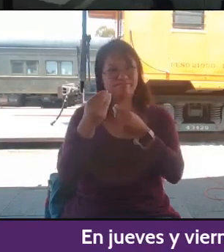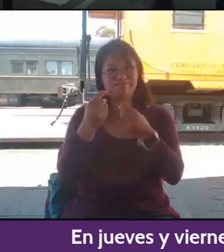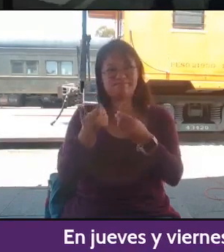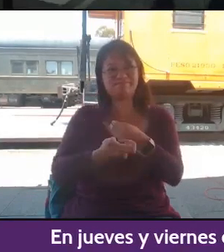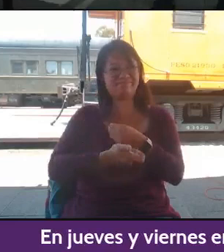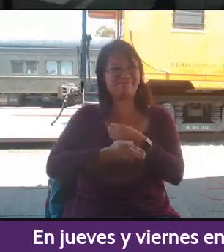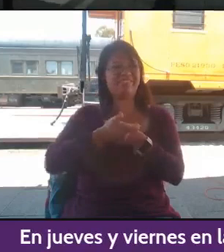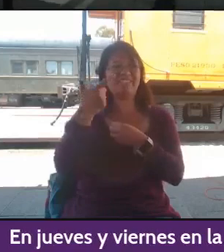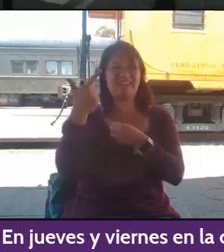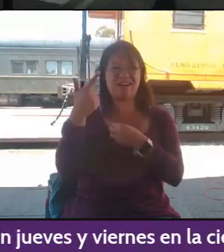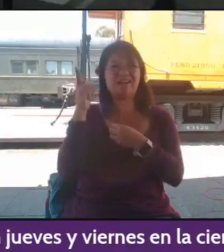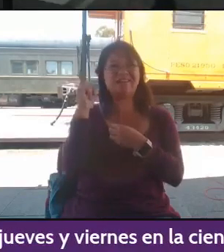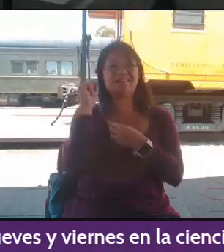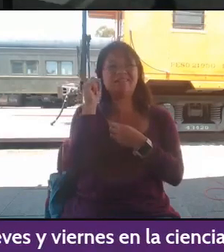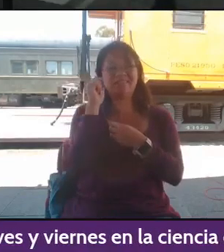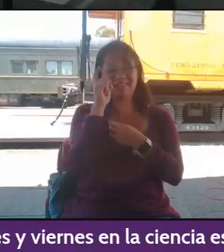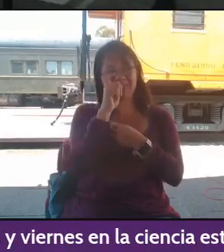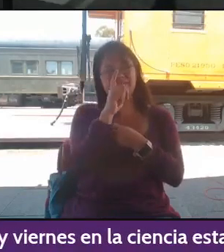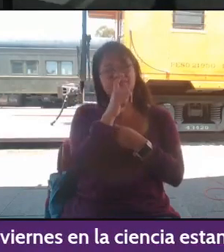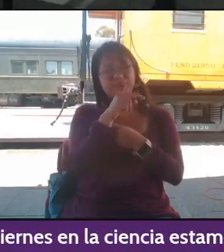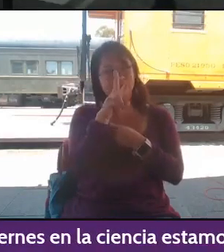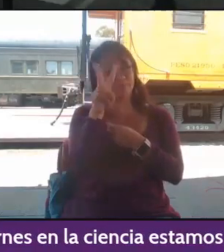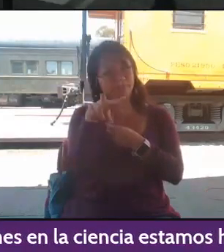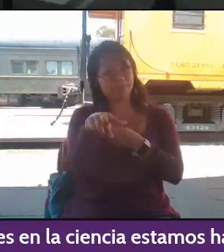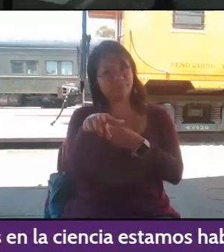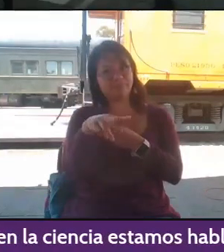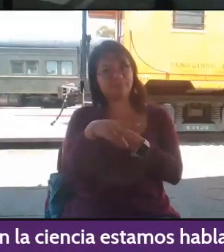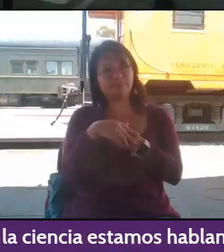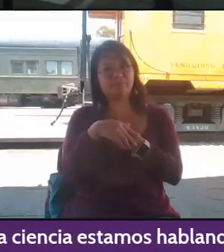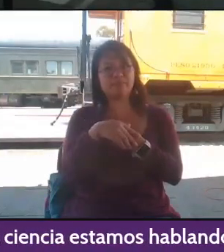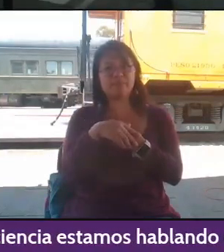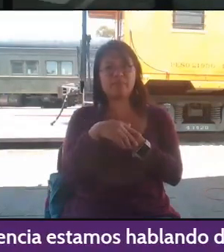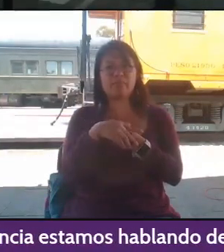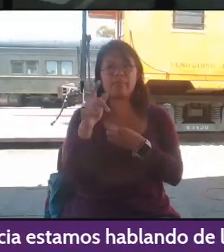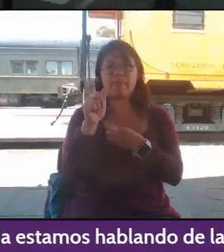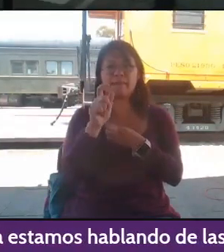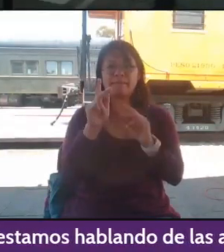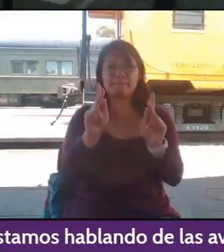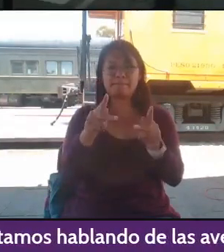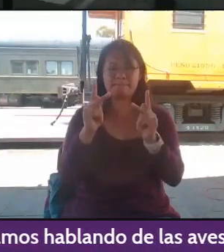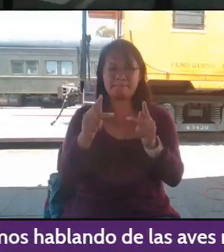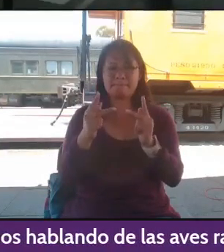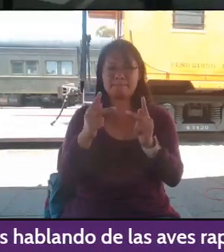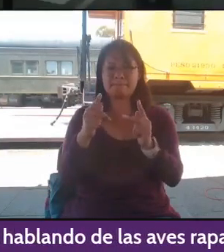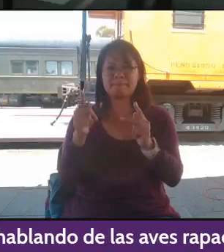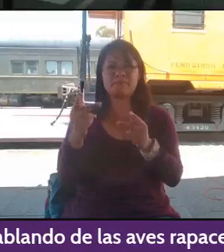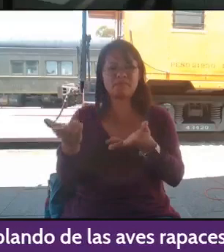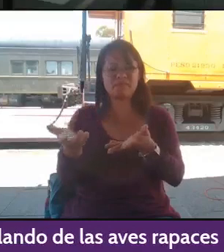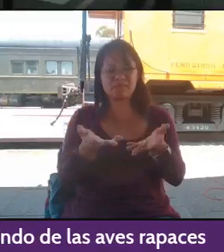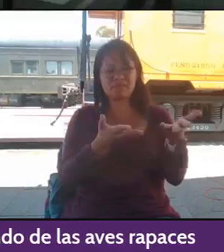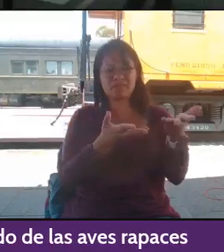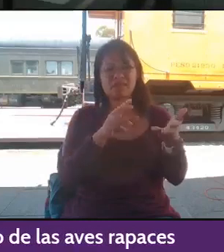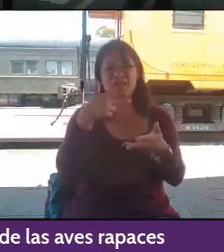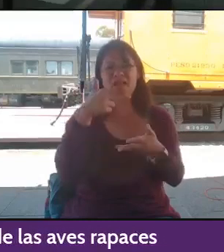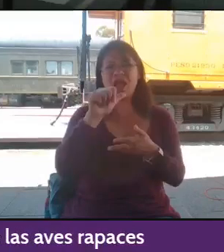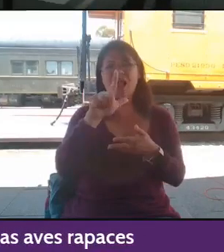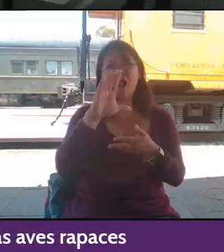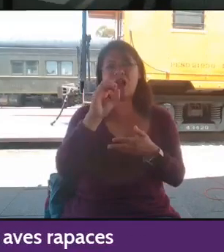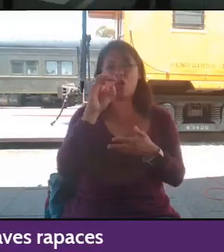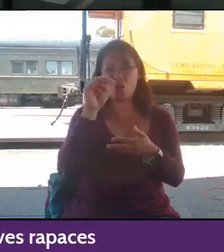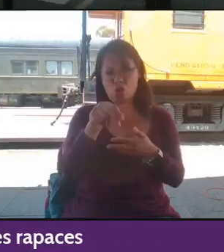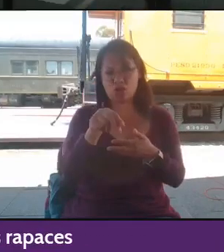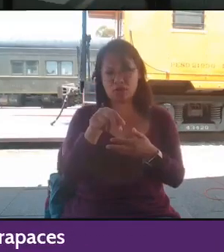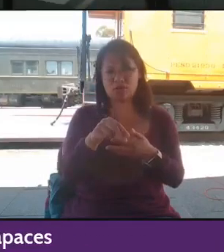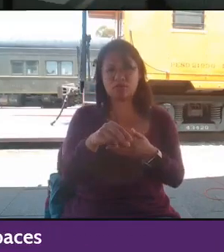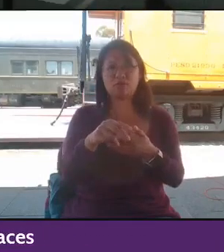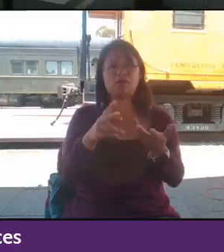cara y complicada de obtener, ¿no? Por ahí, por ejemplo, cuando los venden en el mercado negro, te dicen, llévate este cosito, ¿y qué come? Tripas de pollo. No